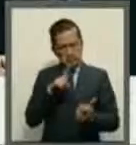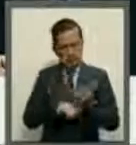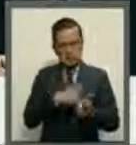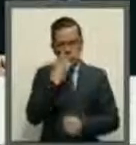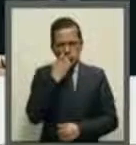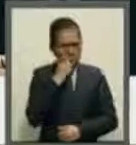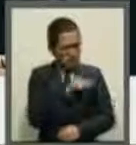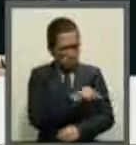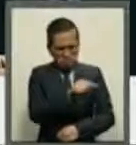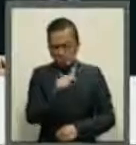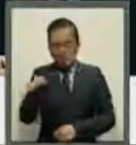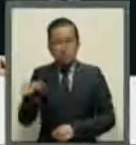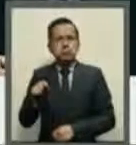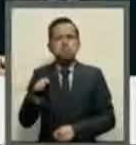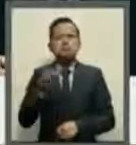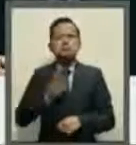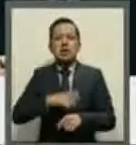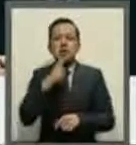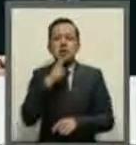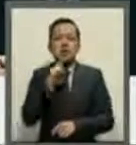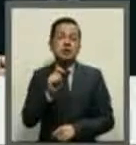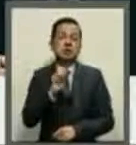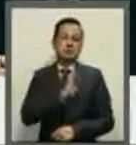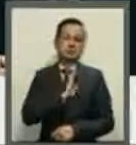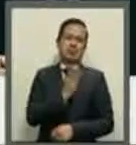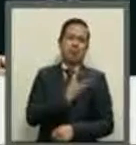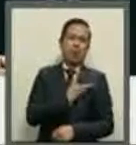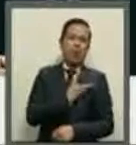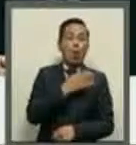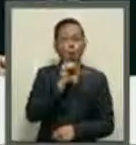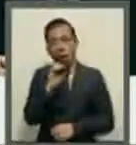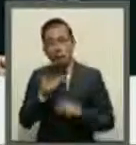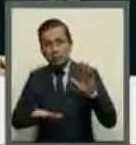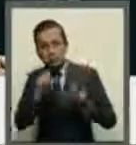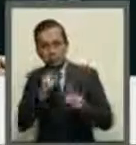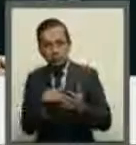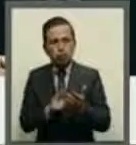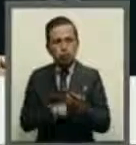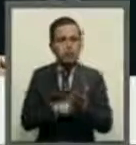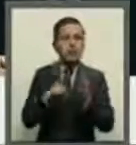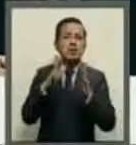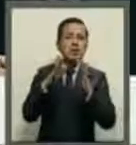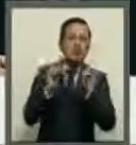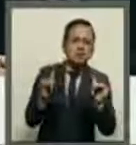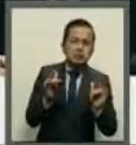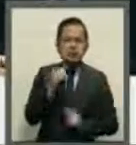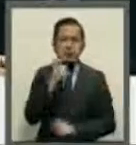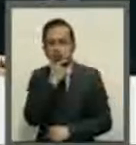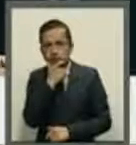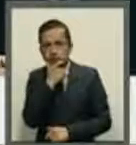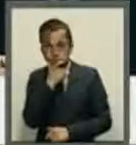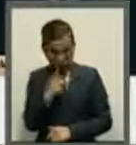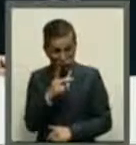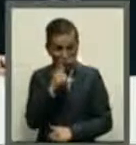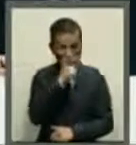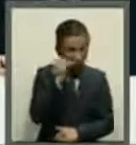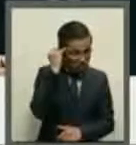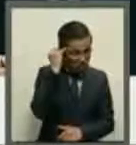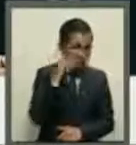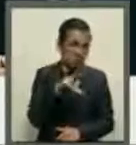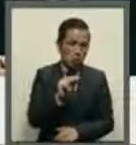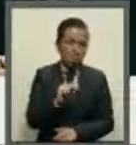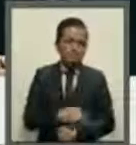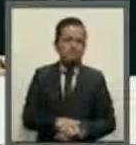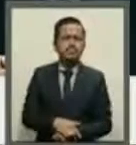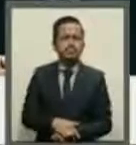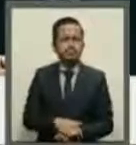se fomenta el uso del español e incluso del inglés o del francés, pero no de la lengua indígena. Es por esto que